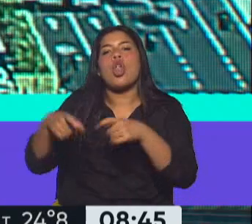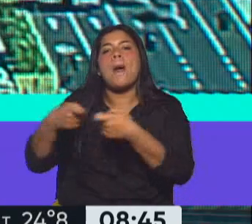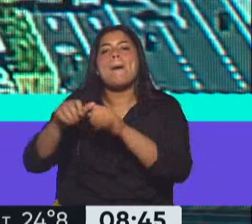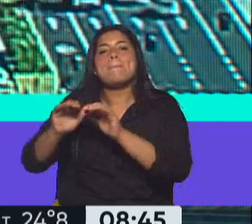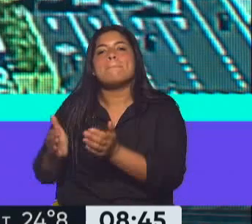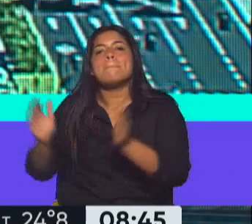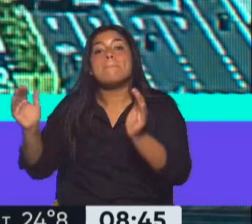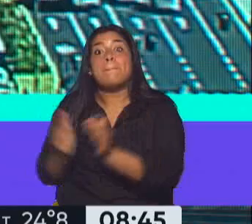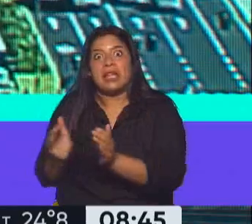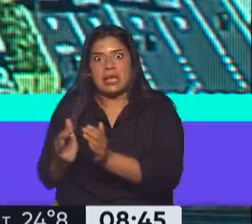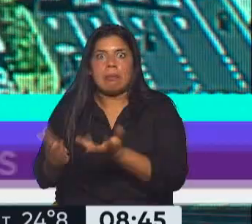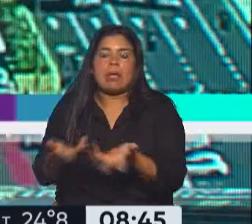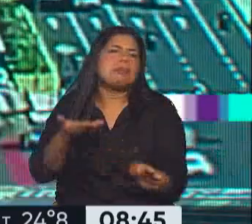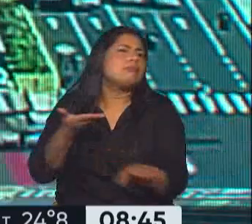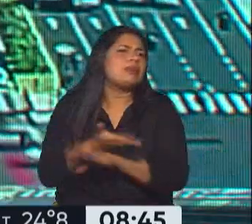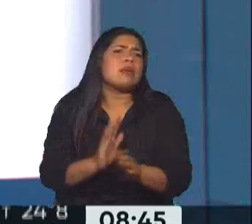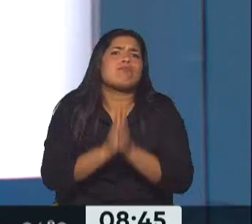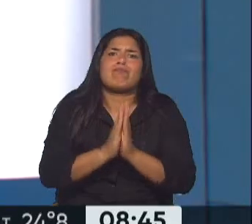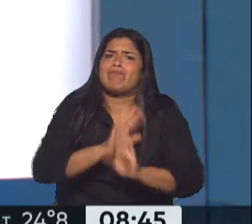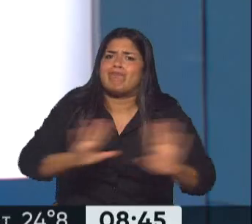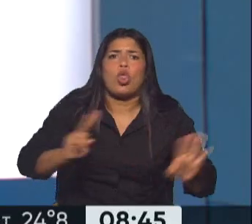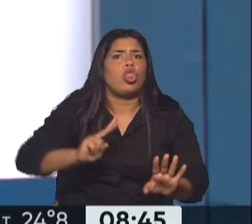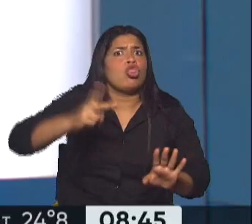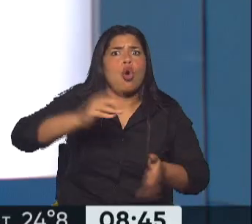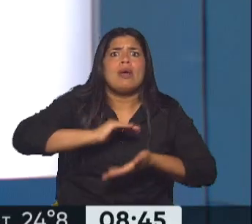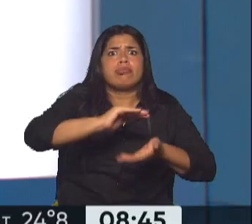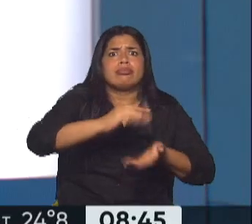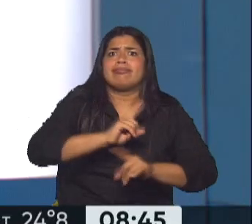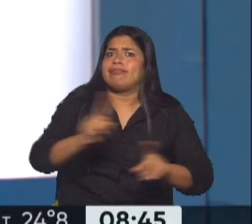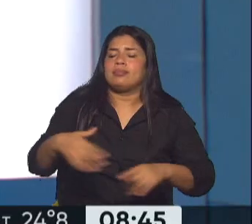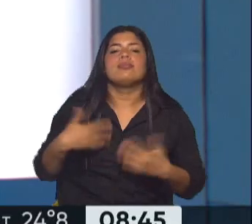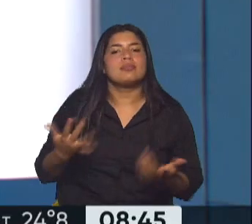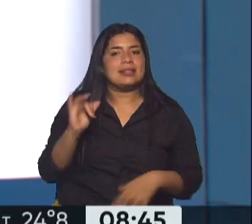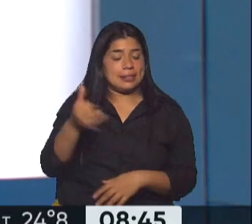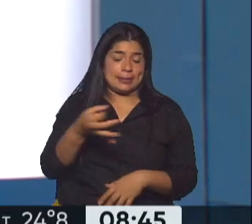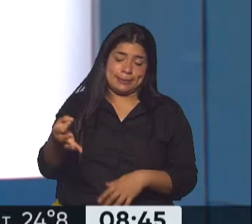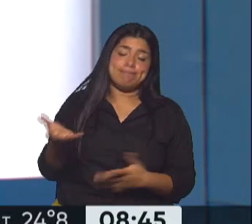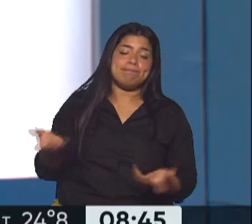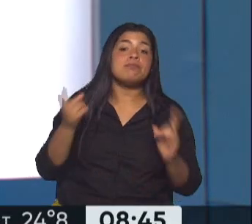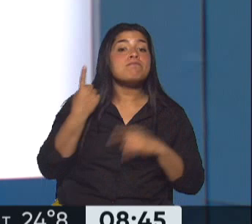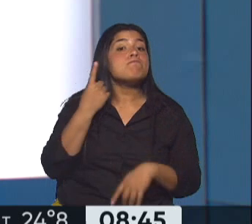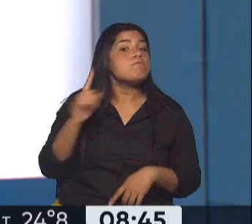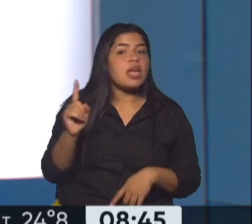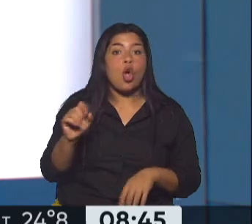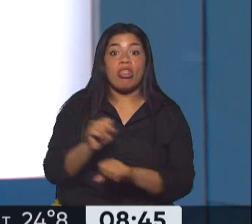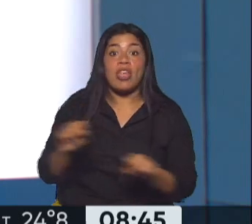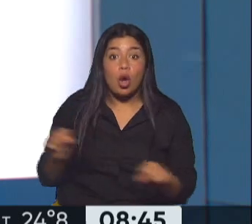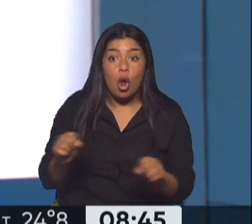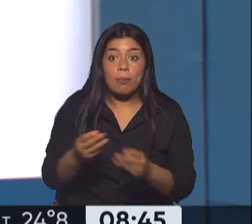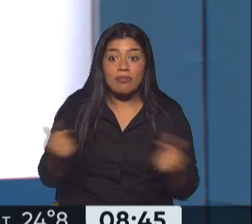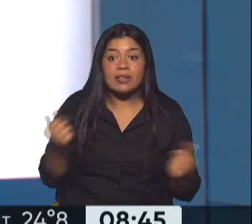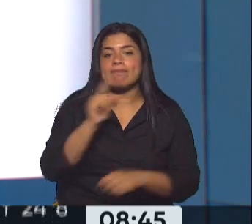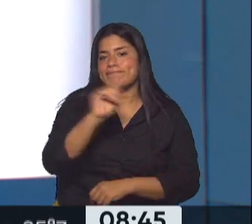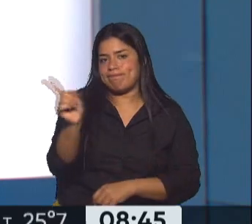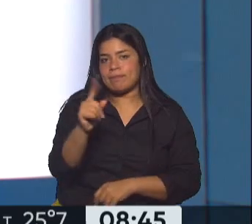doble indemnización y por la prohibición de despidos. Sí, así es. Pero no se va a terminar de un día para otro. Atención, de acá hasta junio